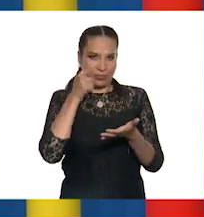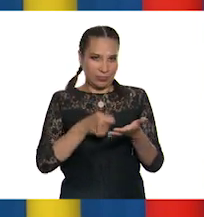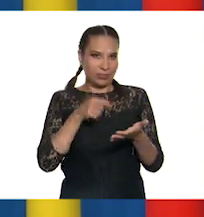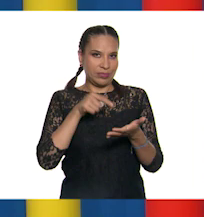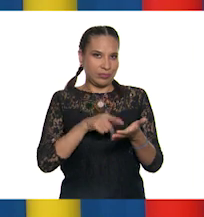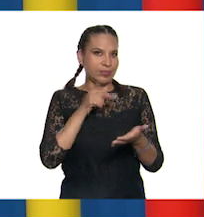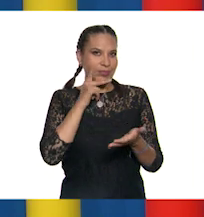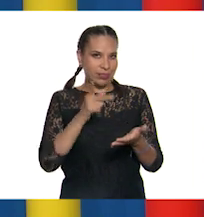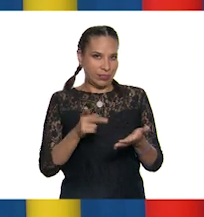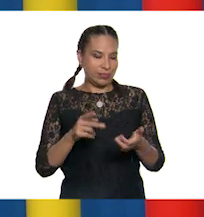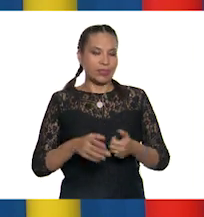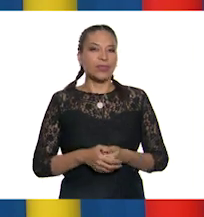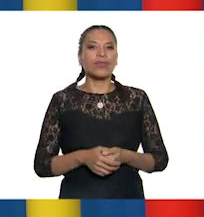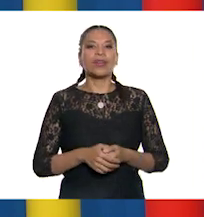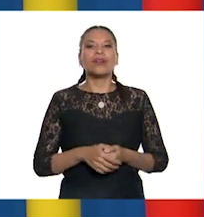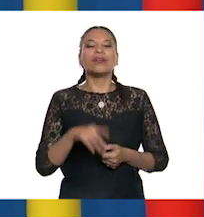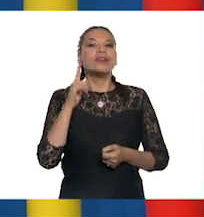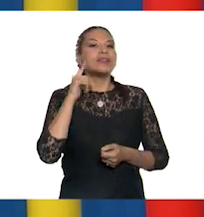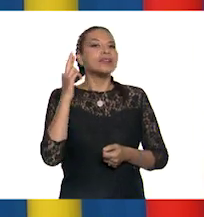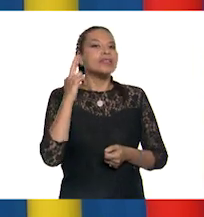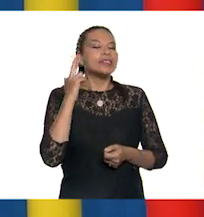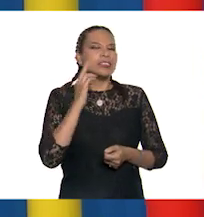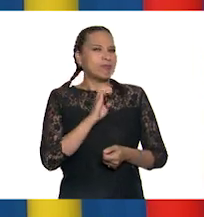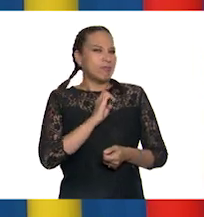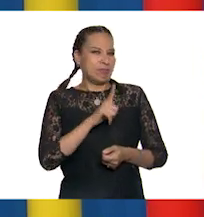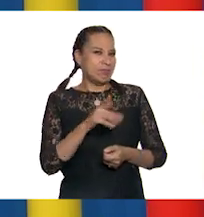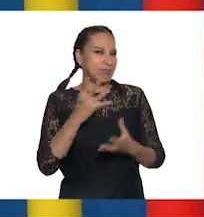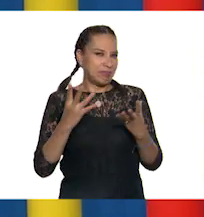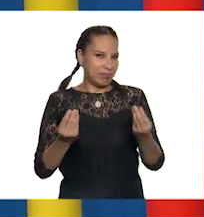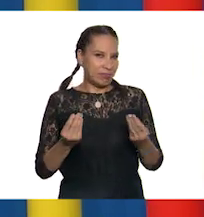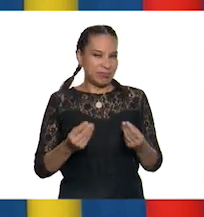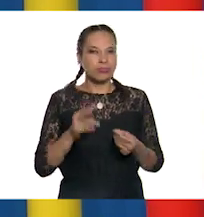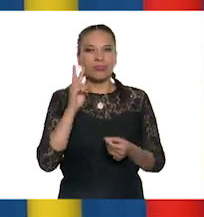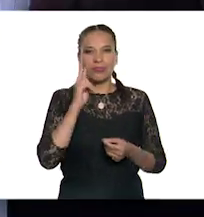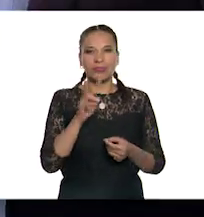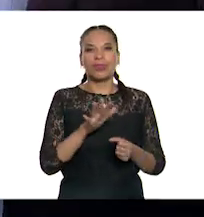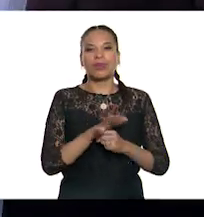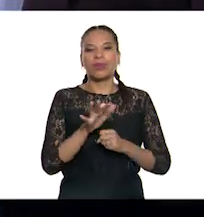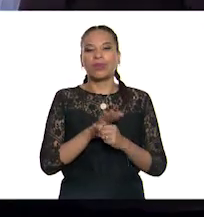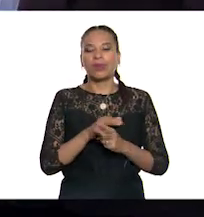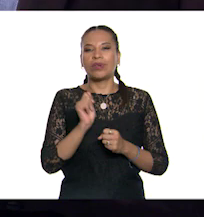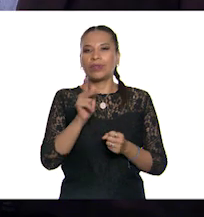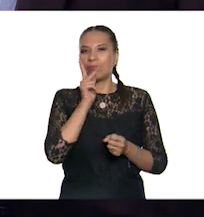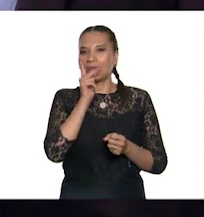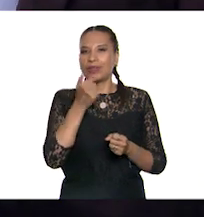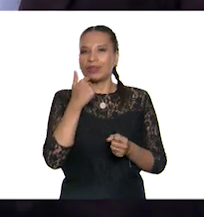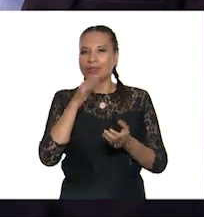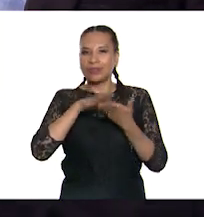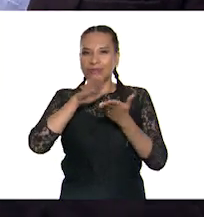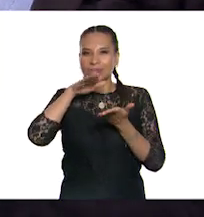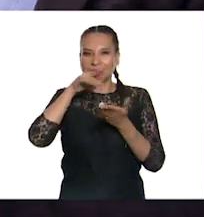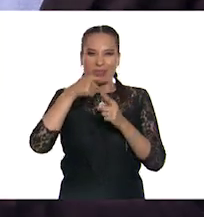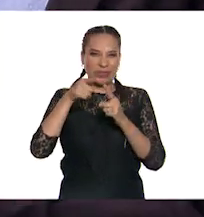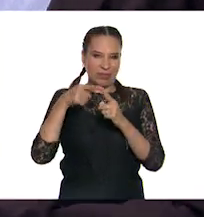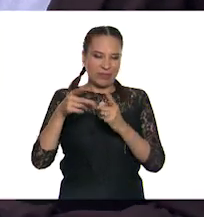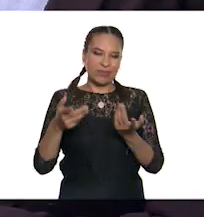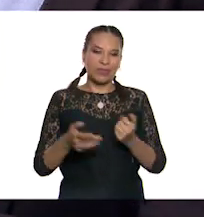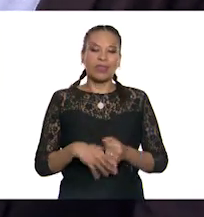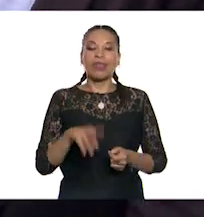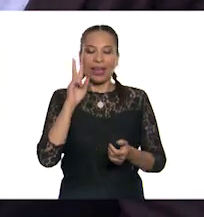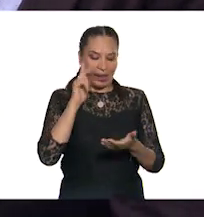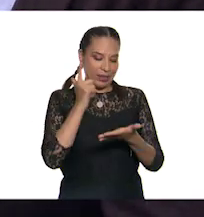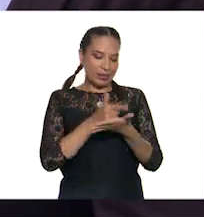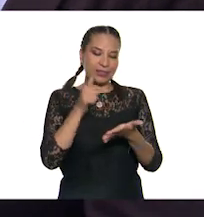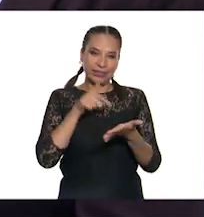significado de esta palabra, que tiene un sonido muy peculiar y parece además un trabalenguas. Y ya lo